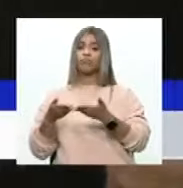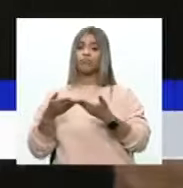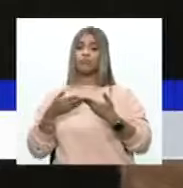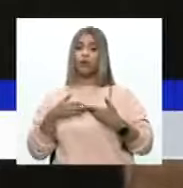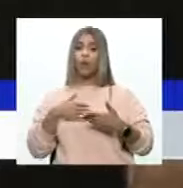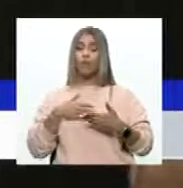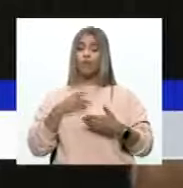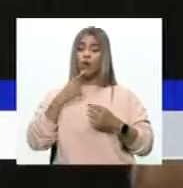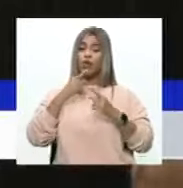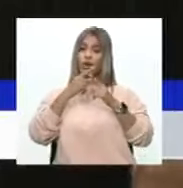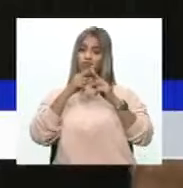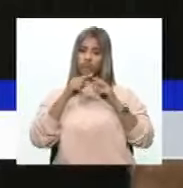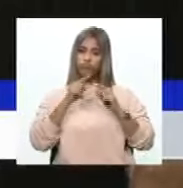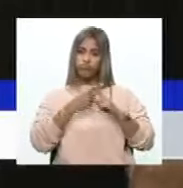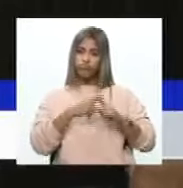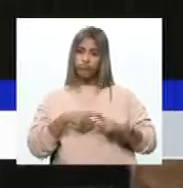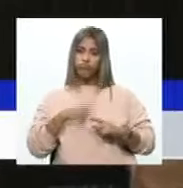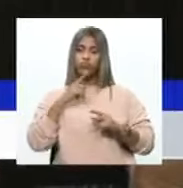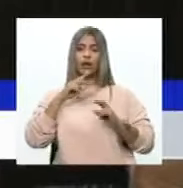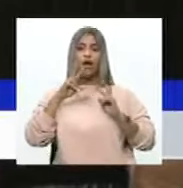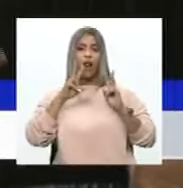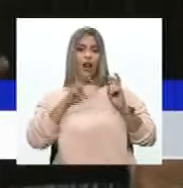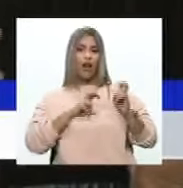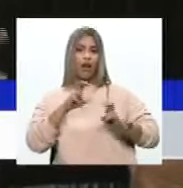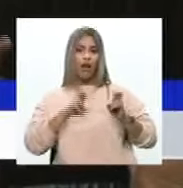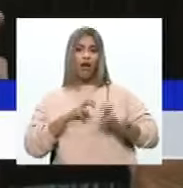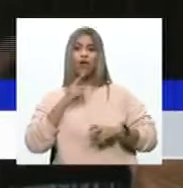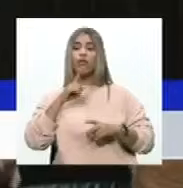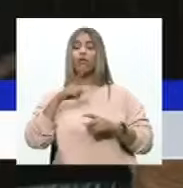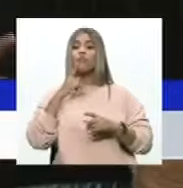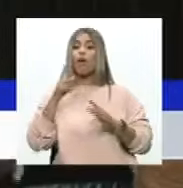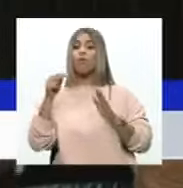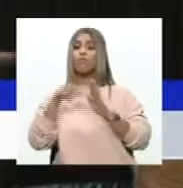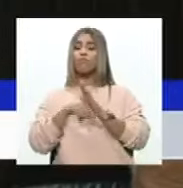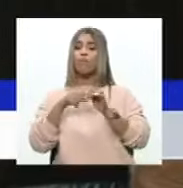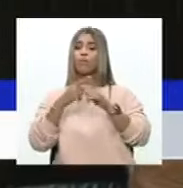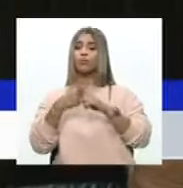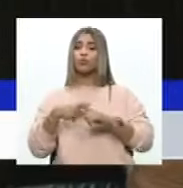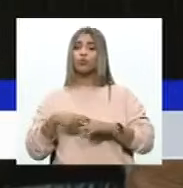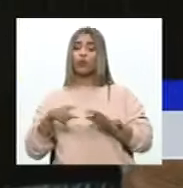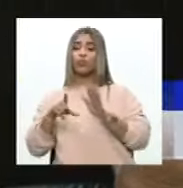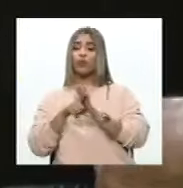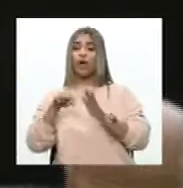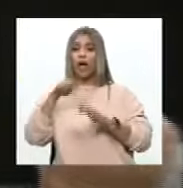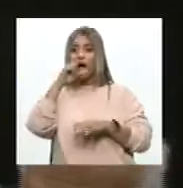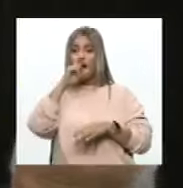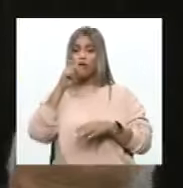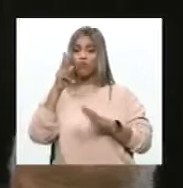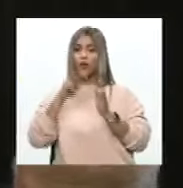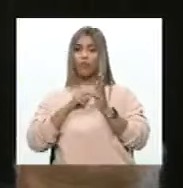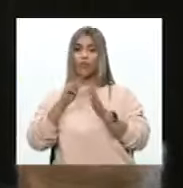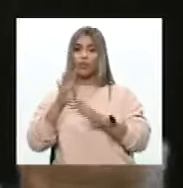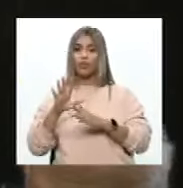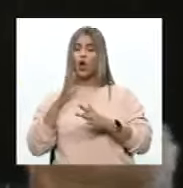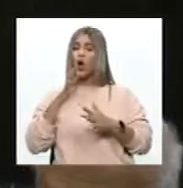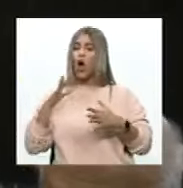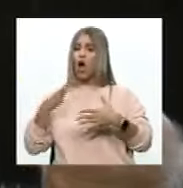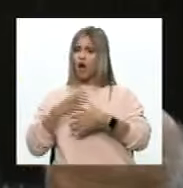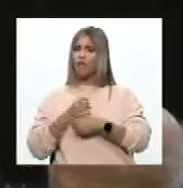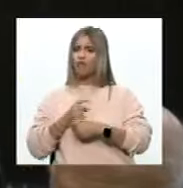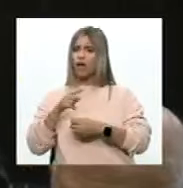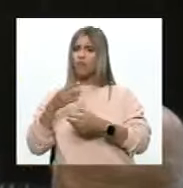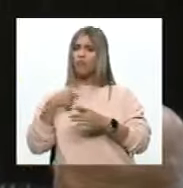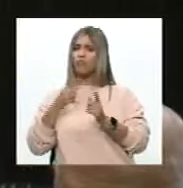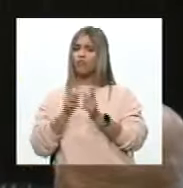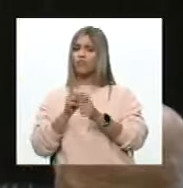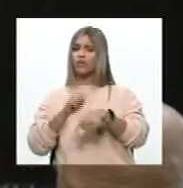para poder analizarlo con tiempo, el proyecto de ley de presupuesto de ingresos y gastos de la República para el año 2025. Confiamos que se presente en el plazo